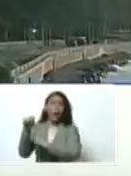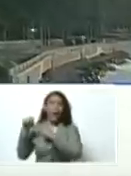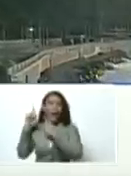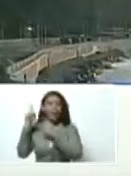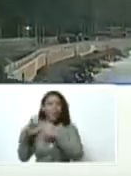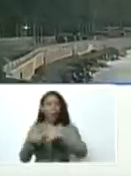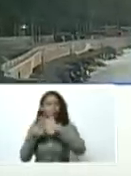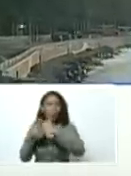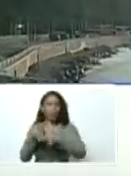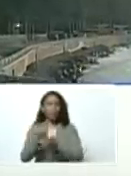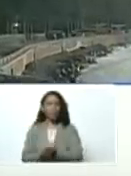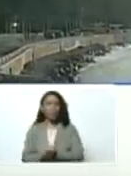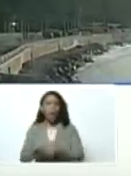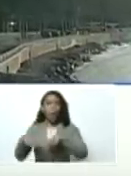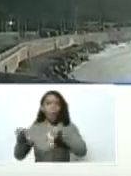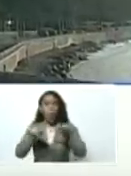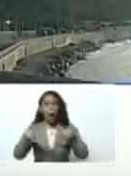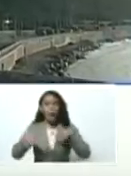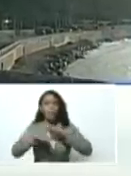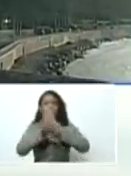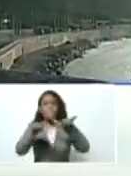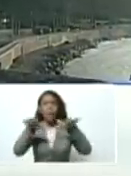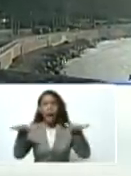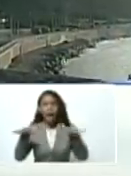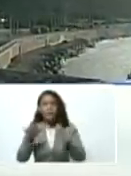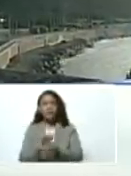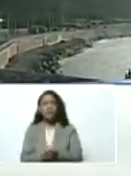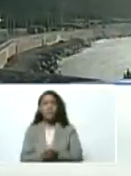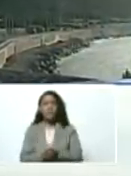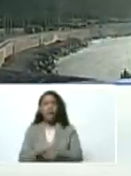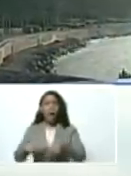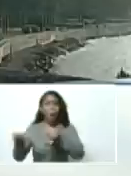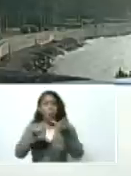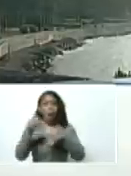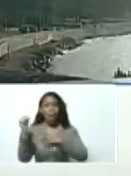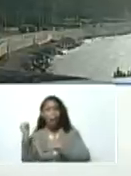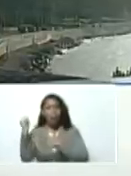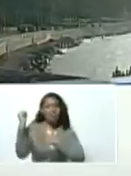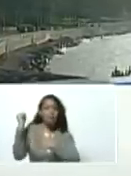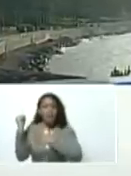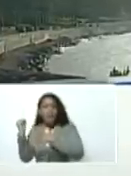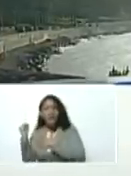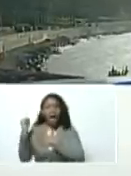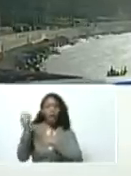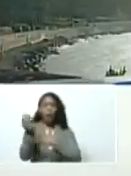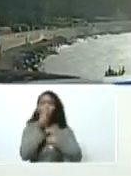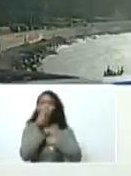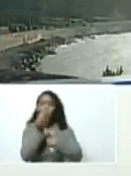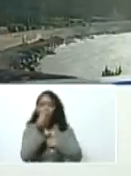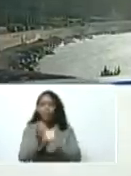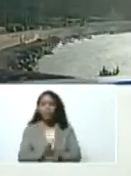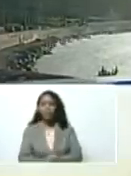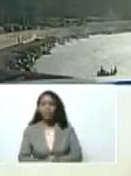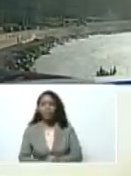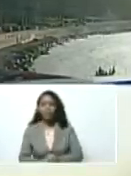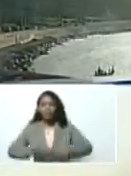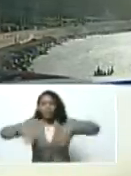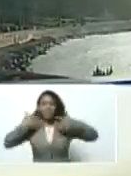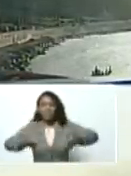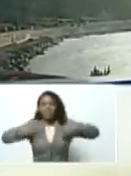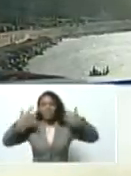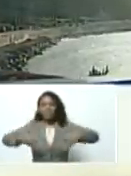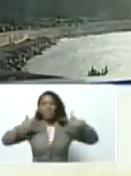sitios, playas, en sitios para bailar, comer,